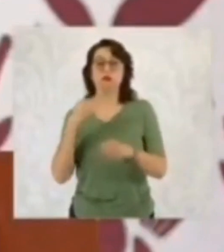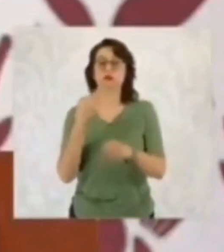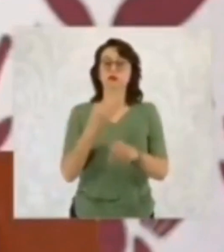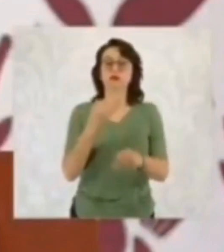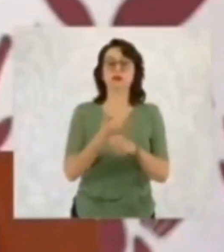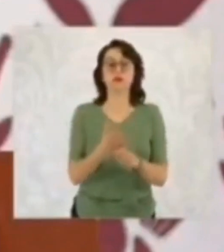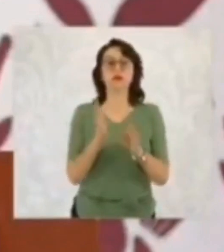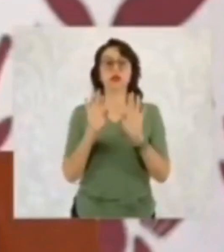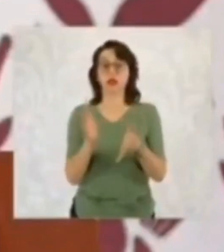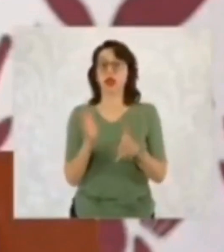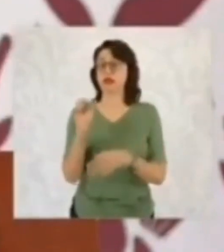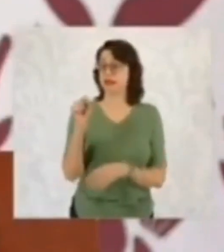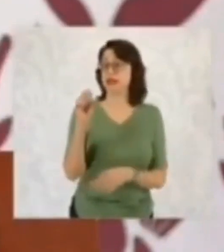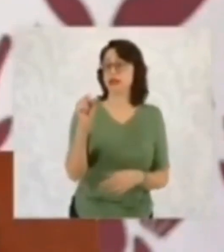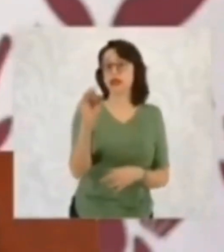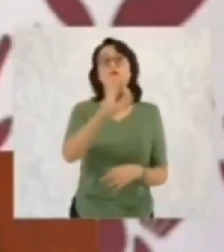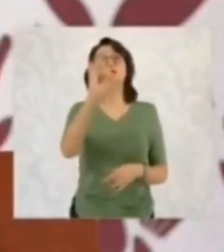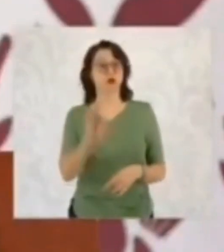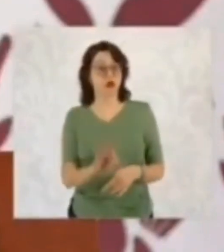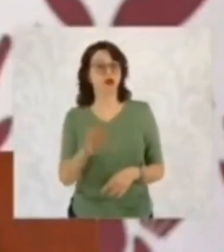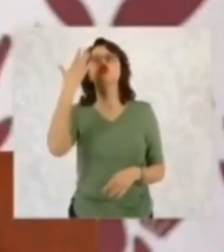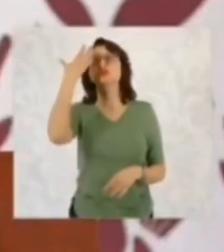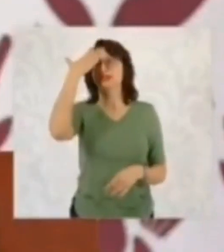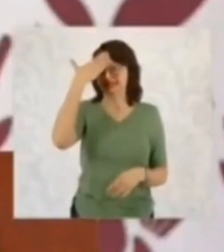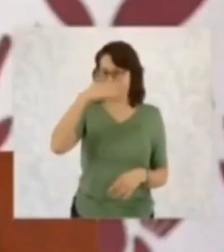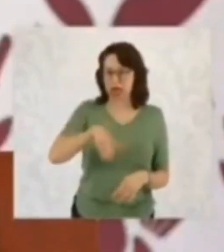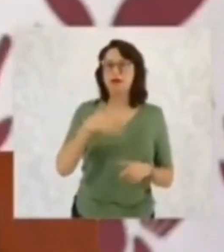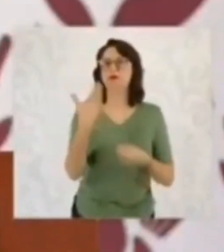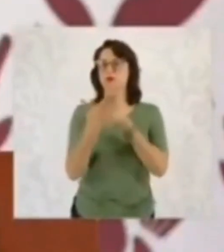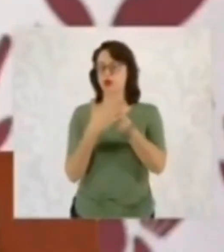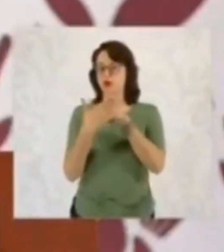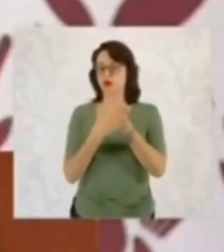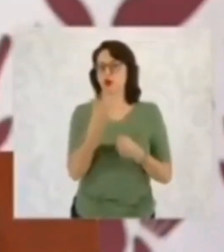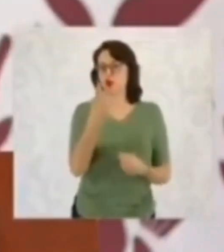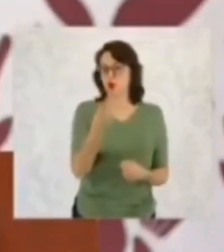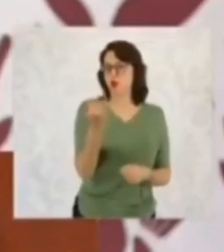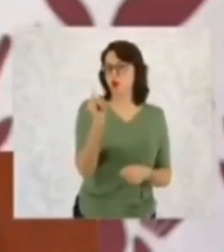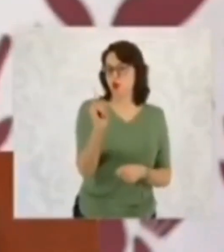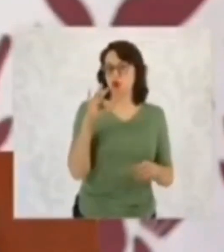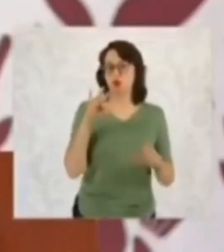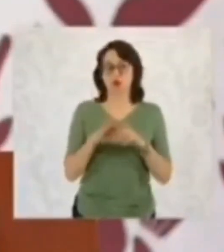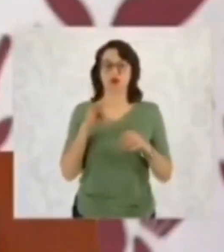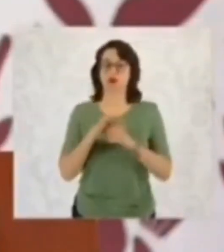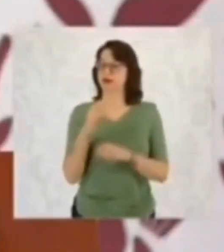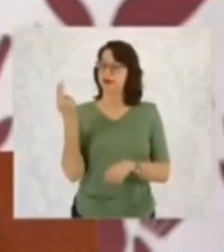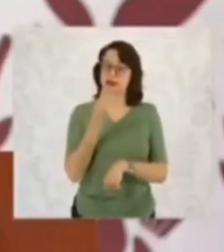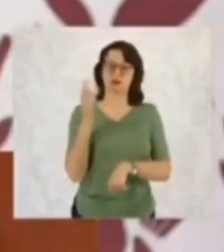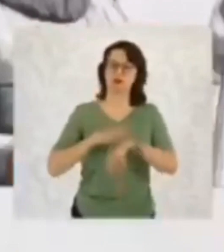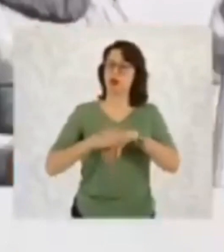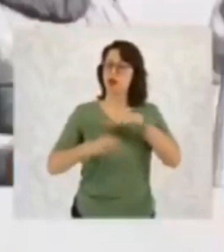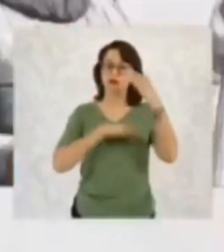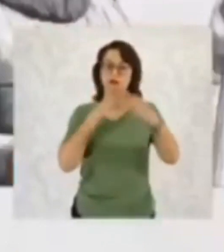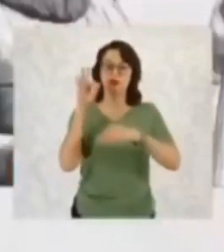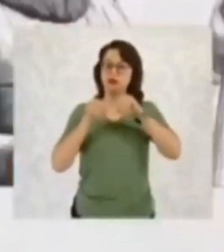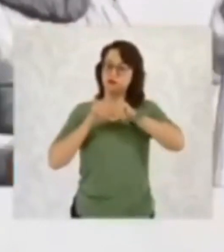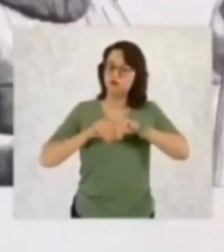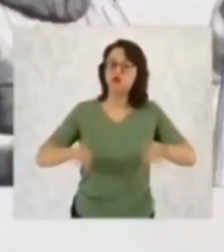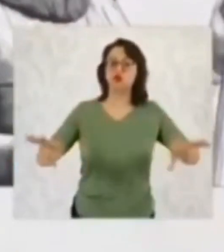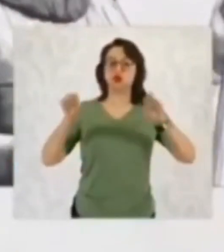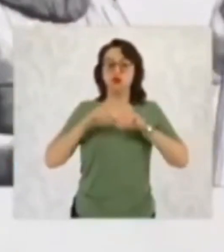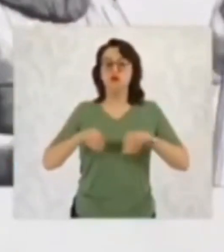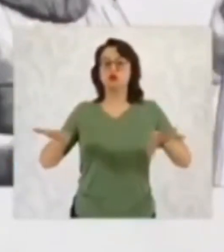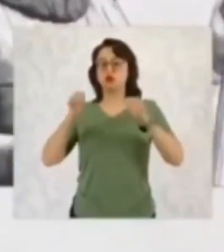difundir más, pero ha subido el conocimiento de que el 1 de junio hay votación. Entonces, pues vamos a